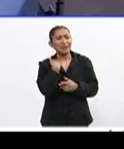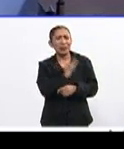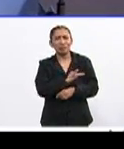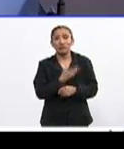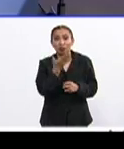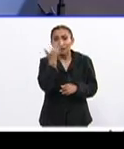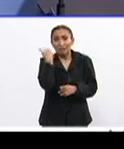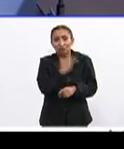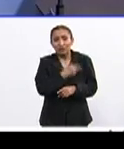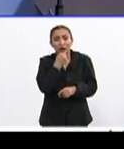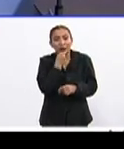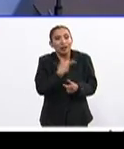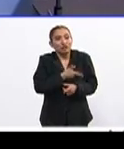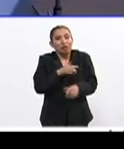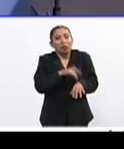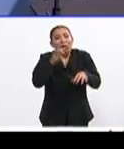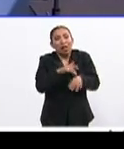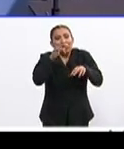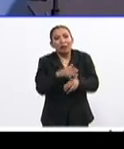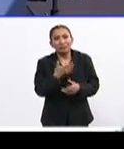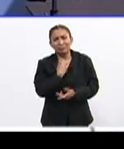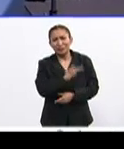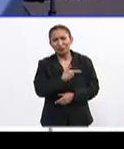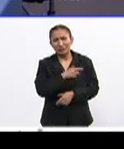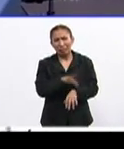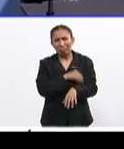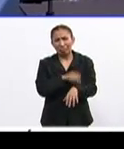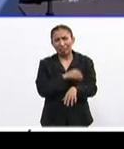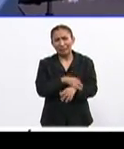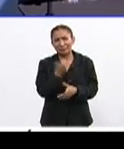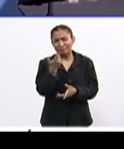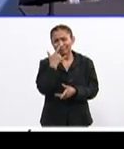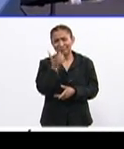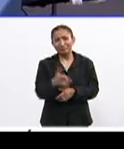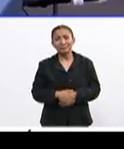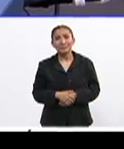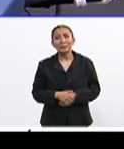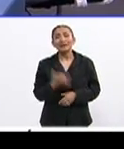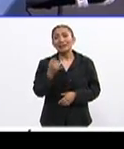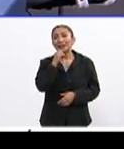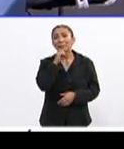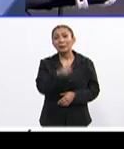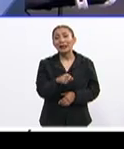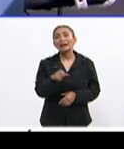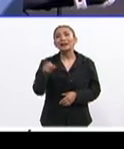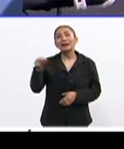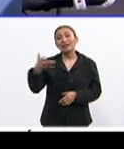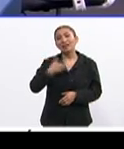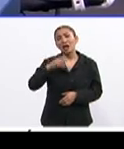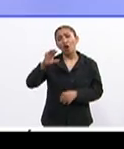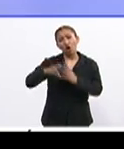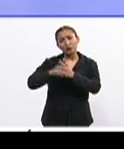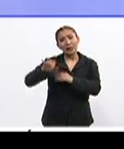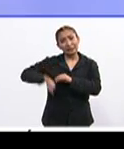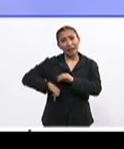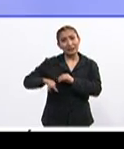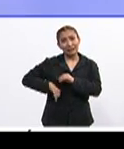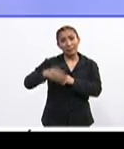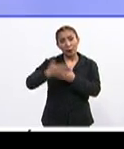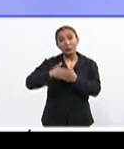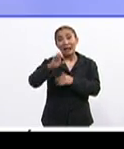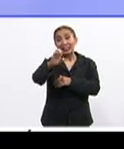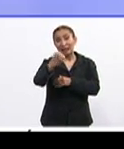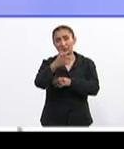encanta, que yo no sé por qué a los niños les fascina darse toques ahí, y bueno, además vienen cosas muy interesantes también.